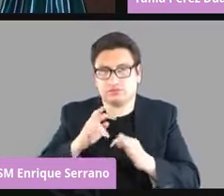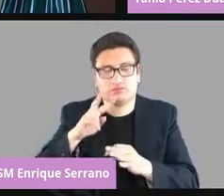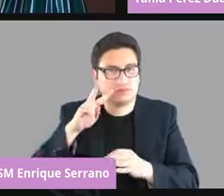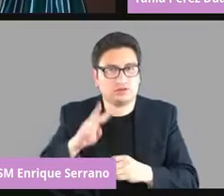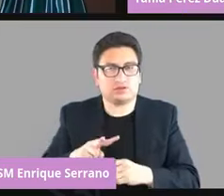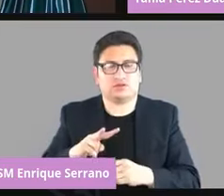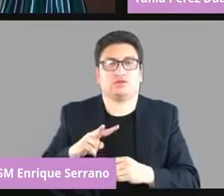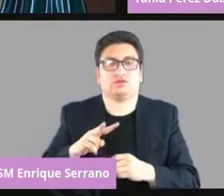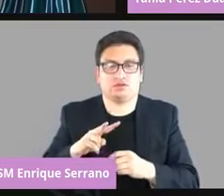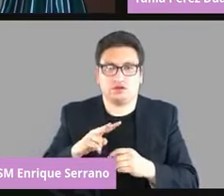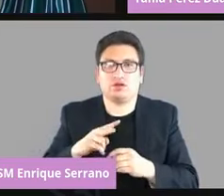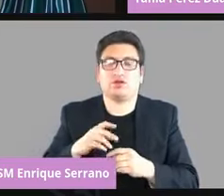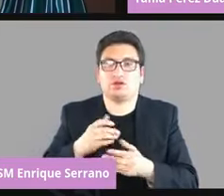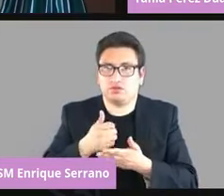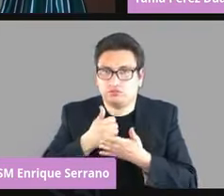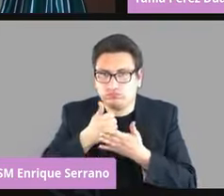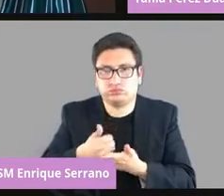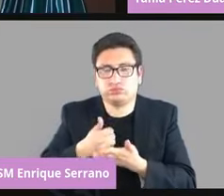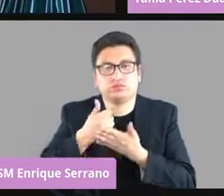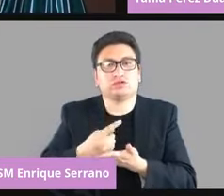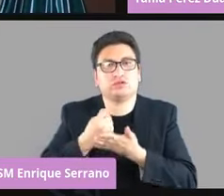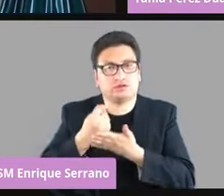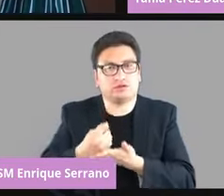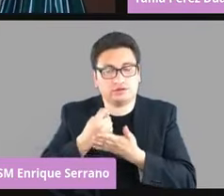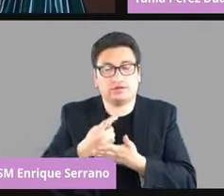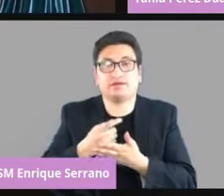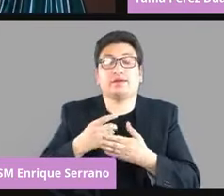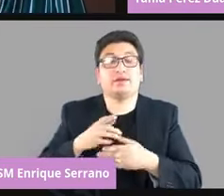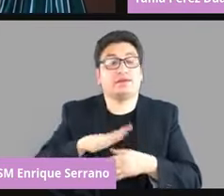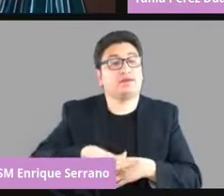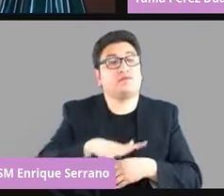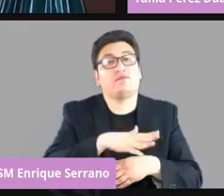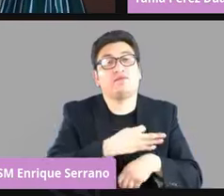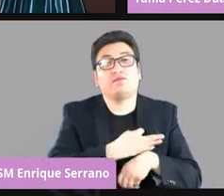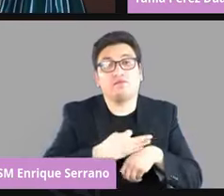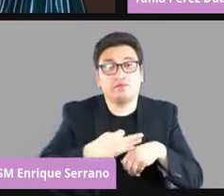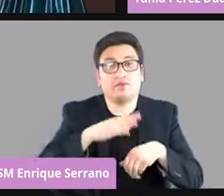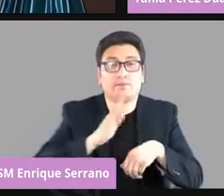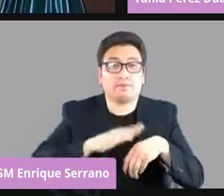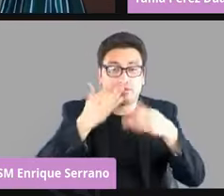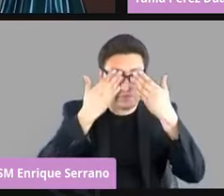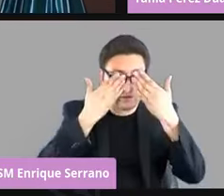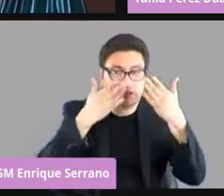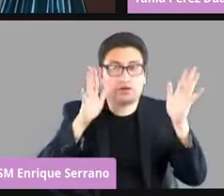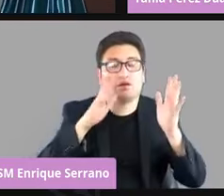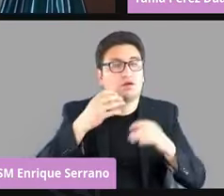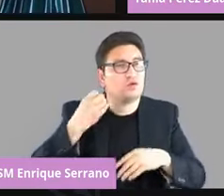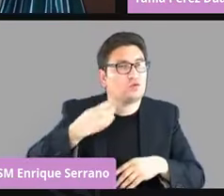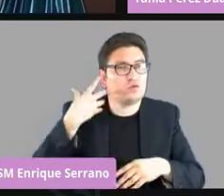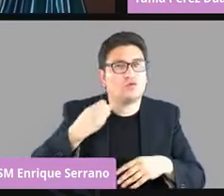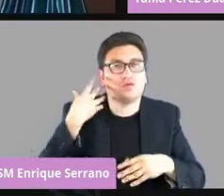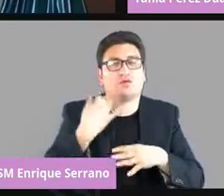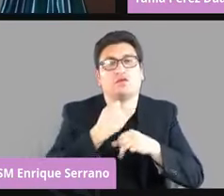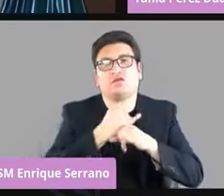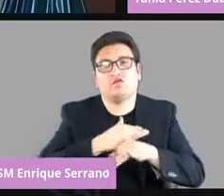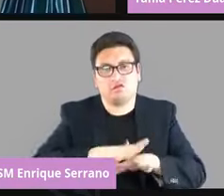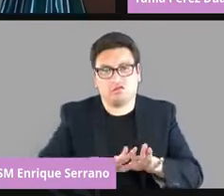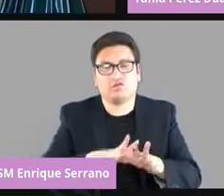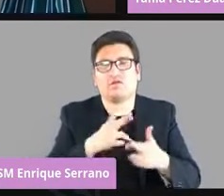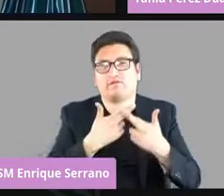que también entre más se eduque la familia y entre más se asista a conferencias o información hay.